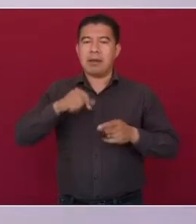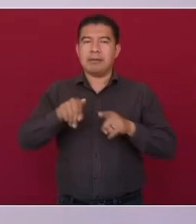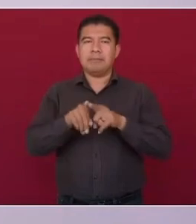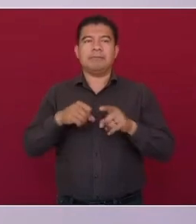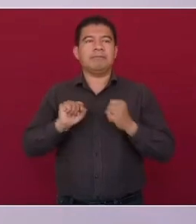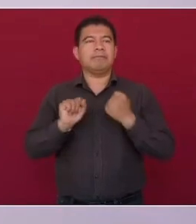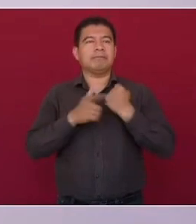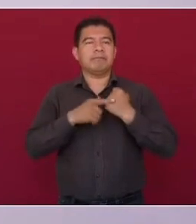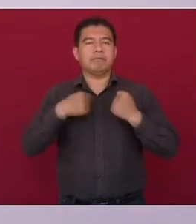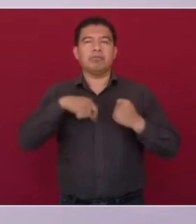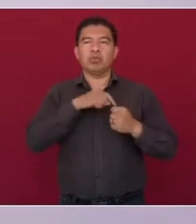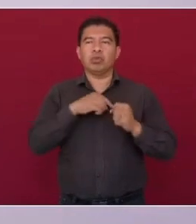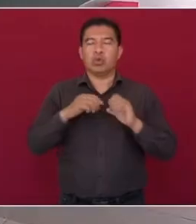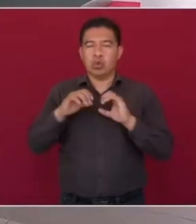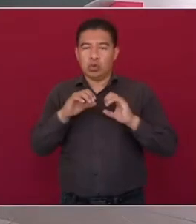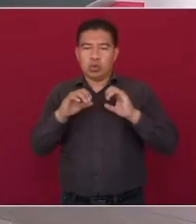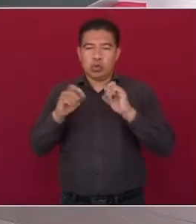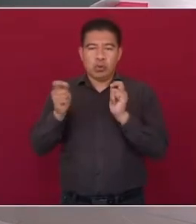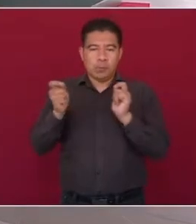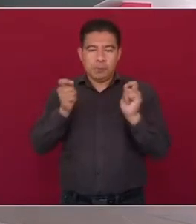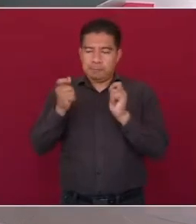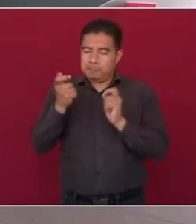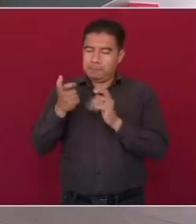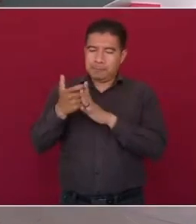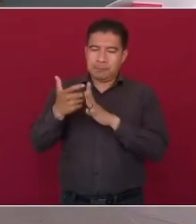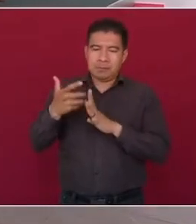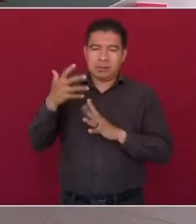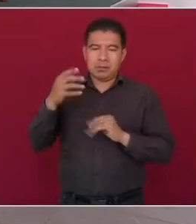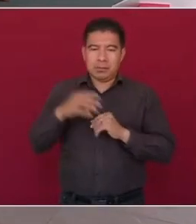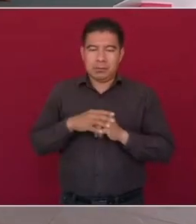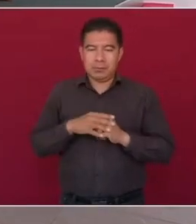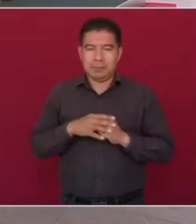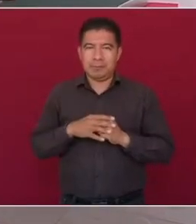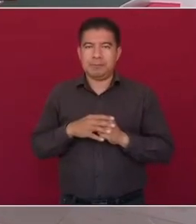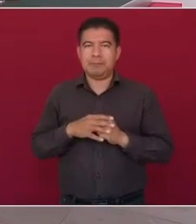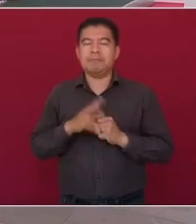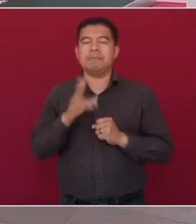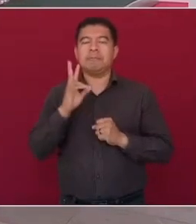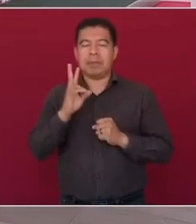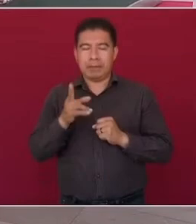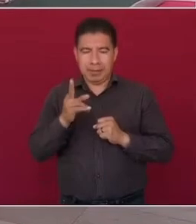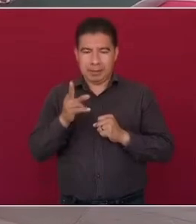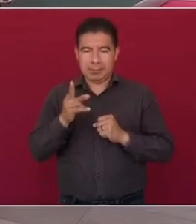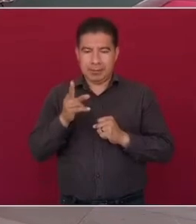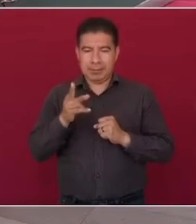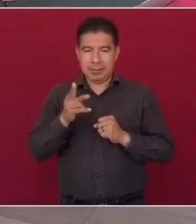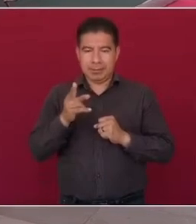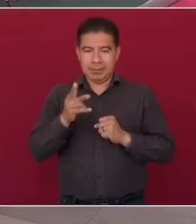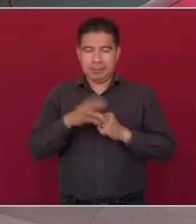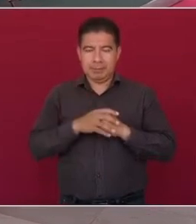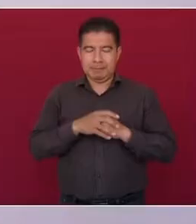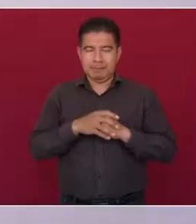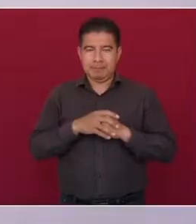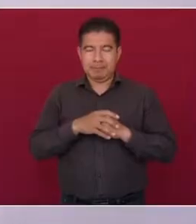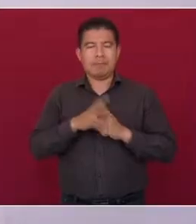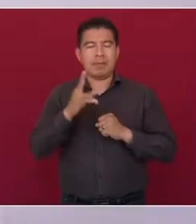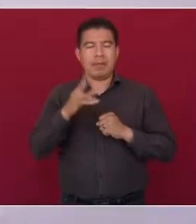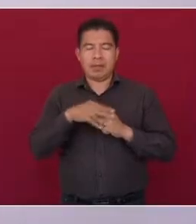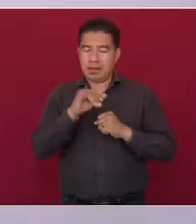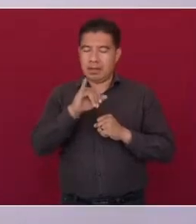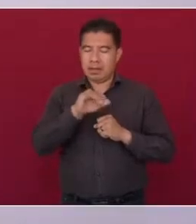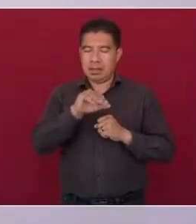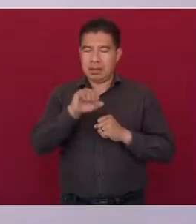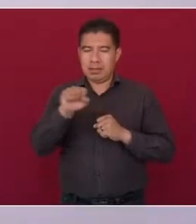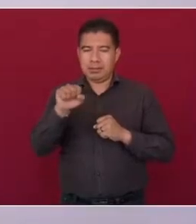el problema inflacionario. Están inscritos en el Instituto Mexicano del Seguro Social